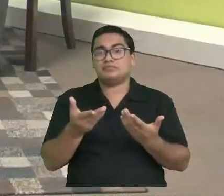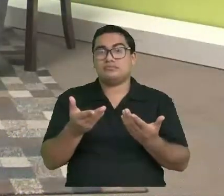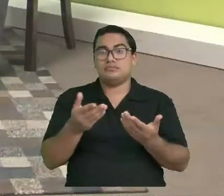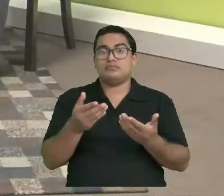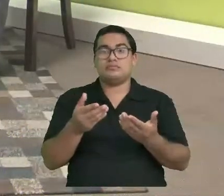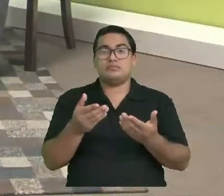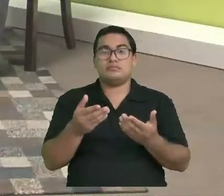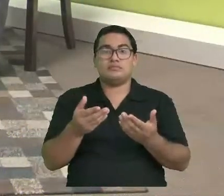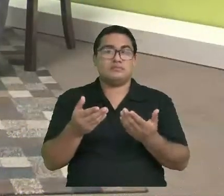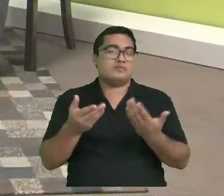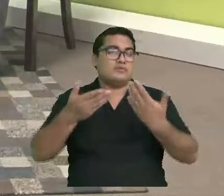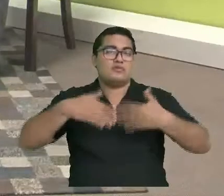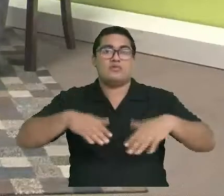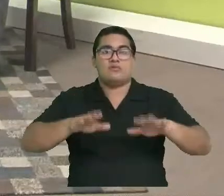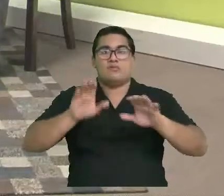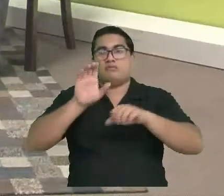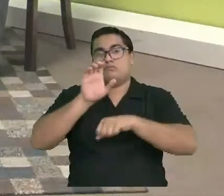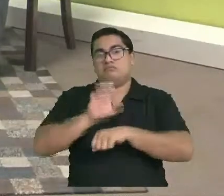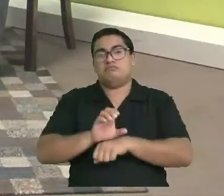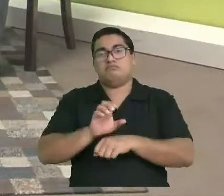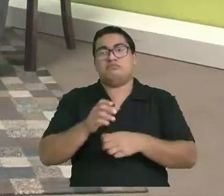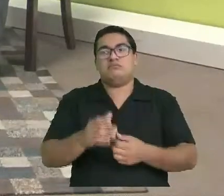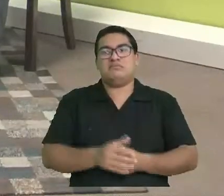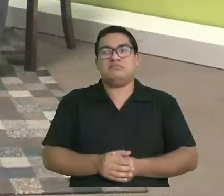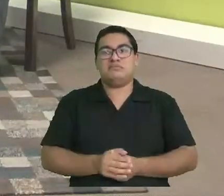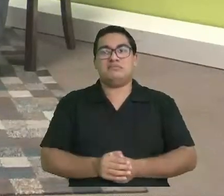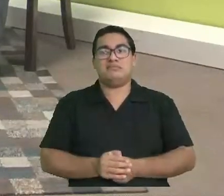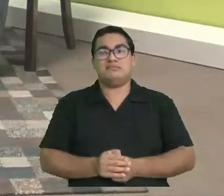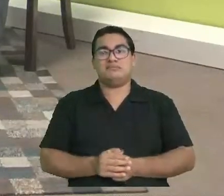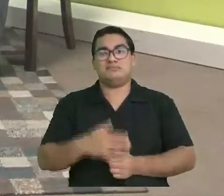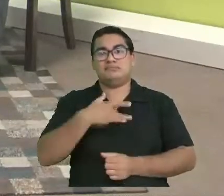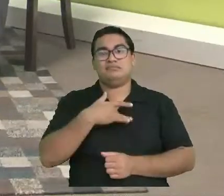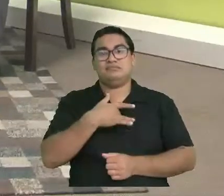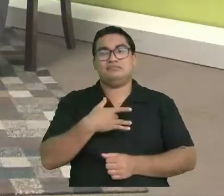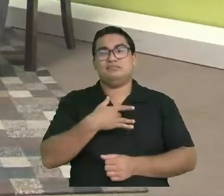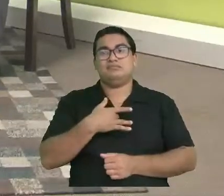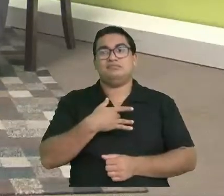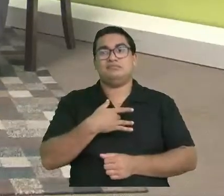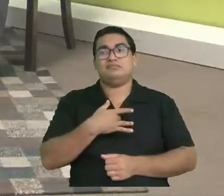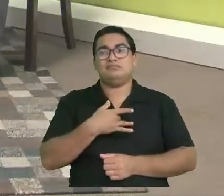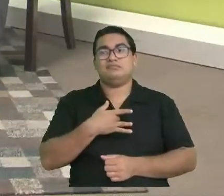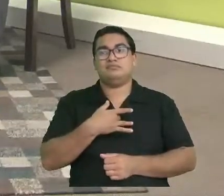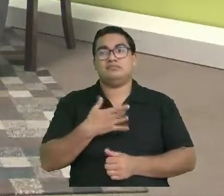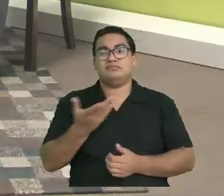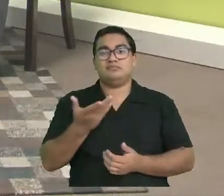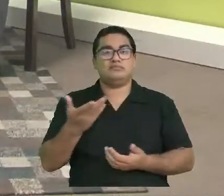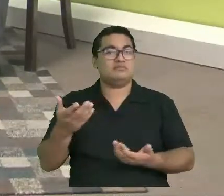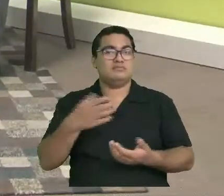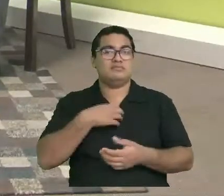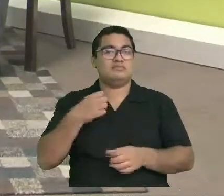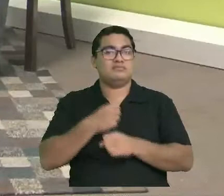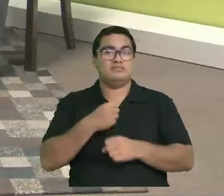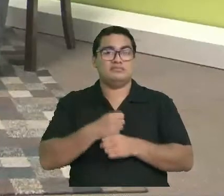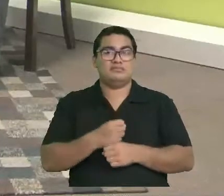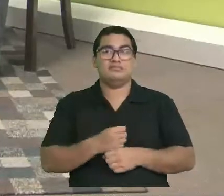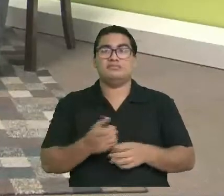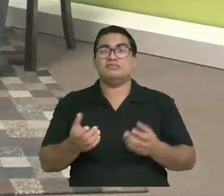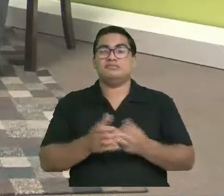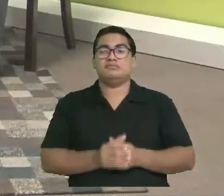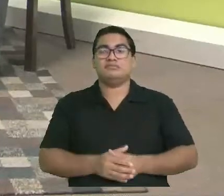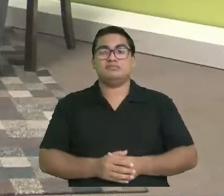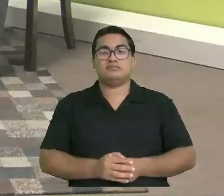hábito parafuncional, que significa que son movimientos que no tienen ninguna función. Yeah. Es un